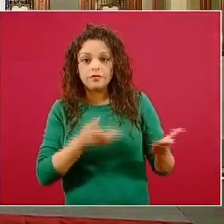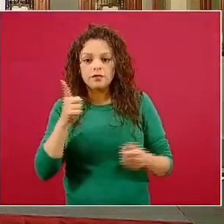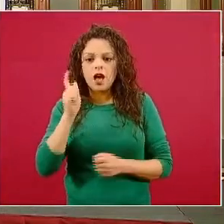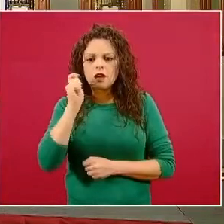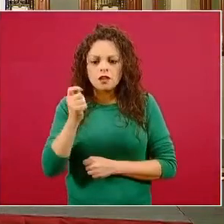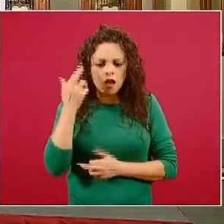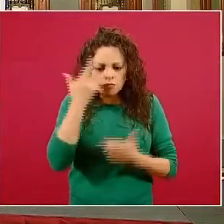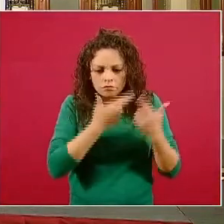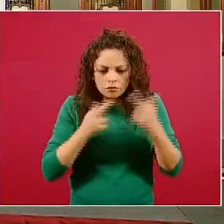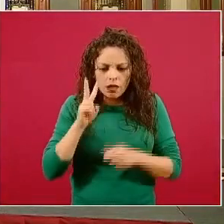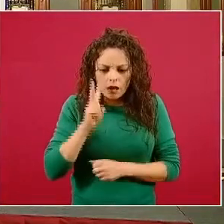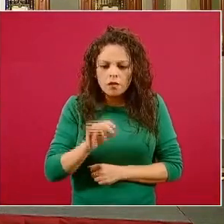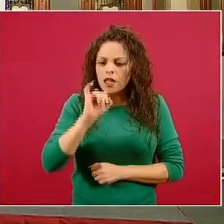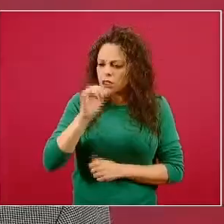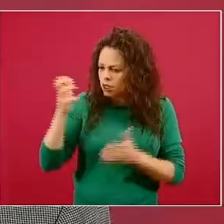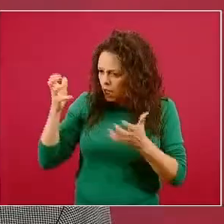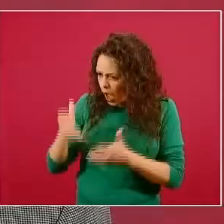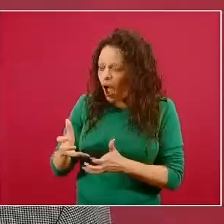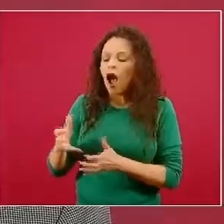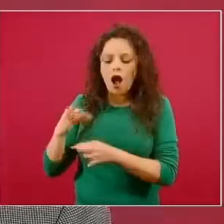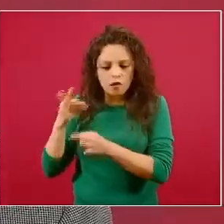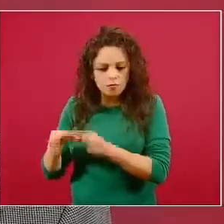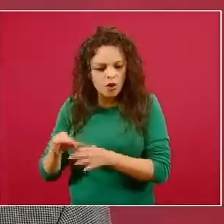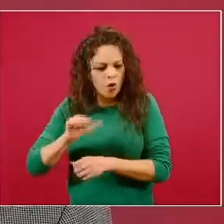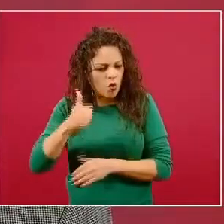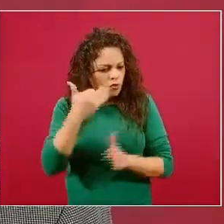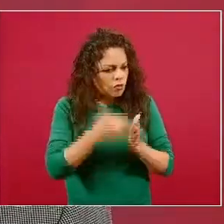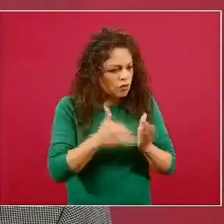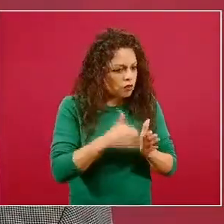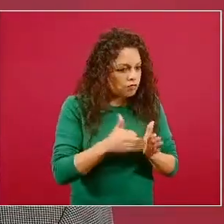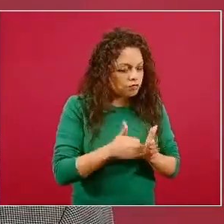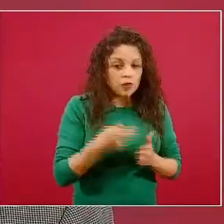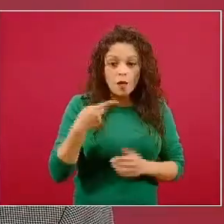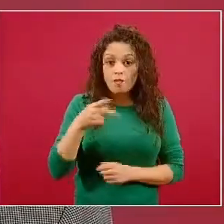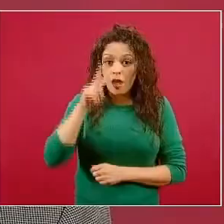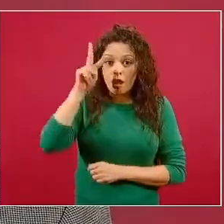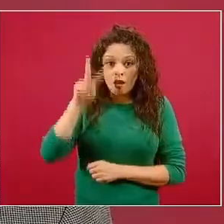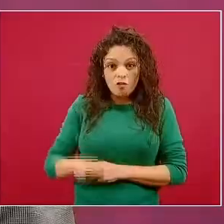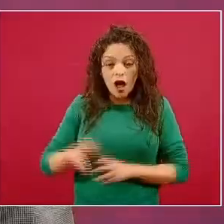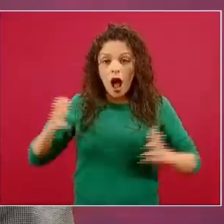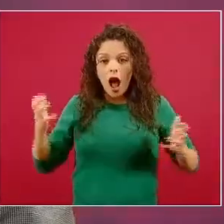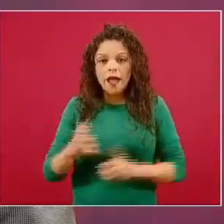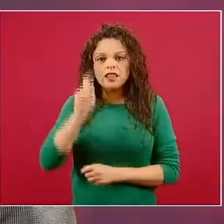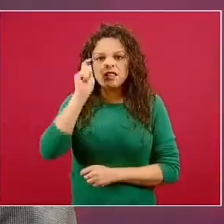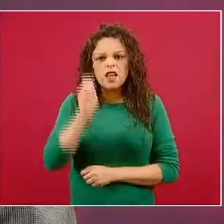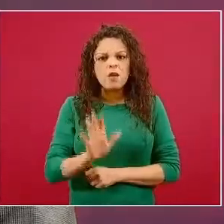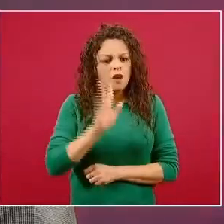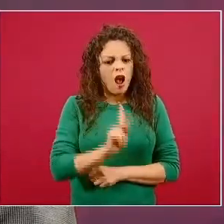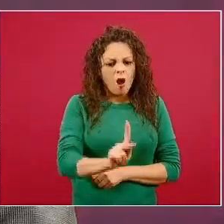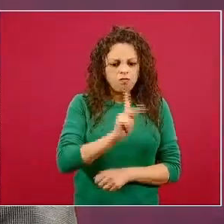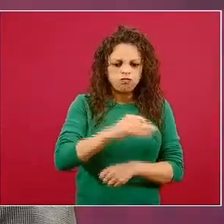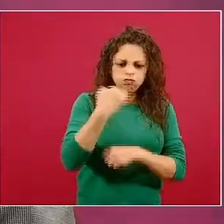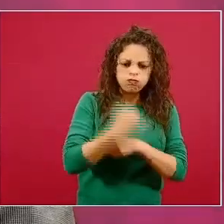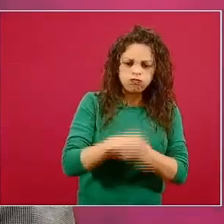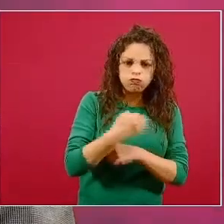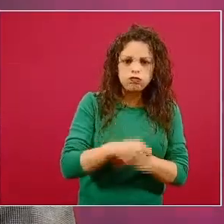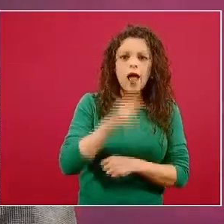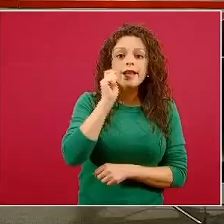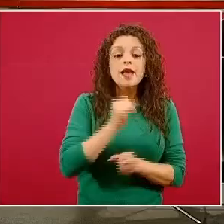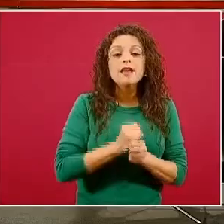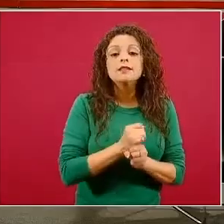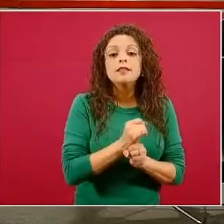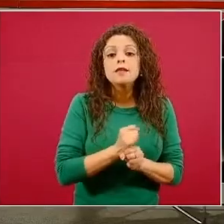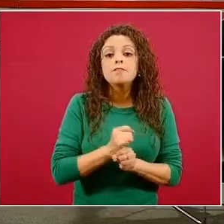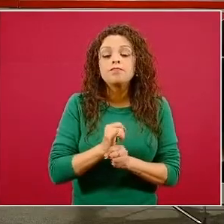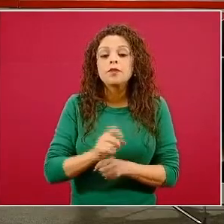hecho, y se encontró que hubo una enorme simulación, enorme simulación respecto a la posible